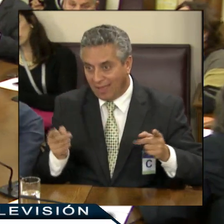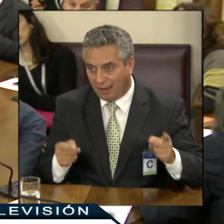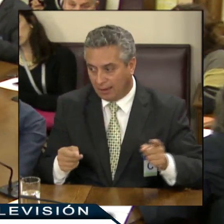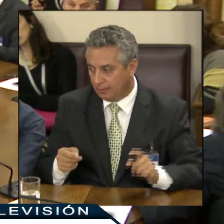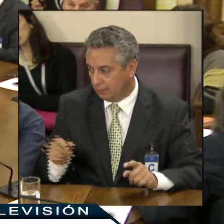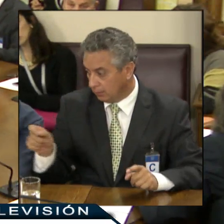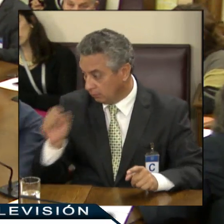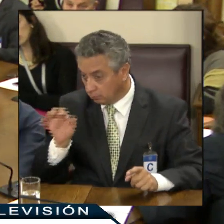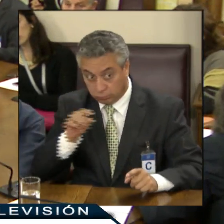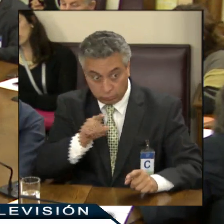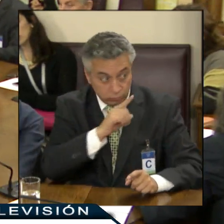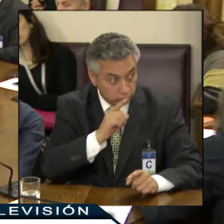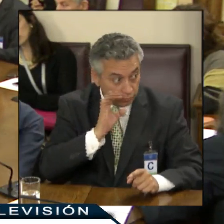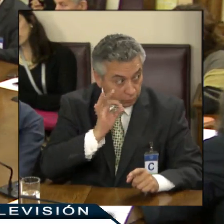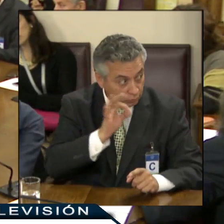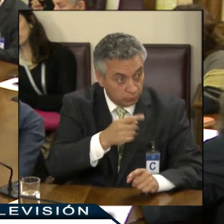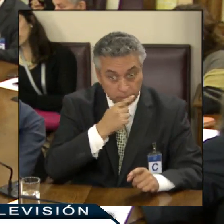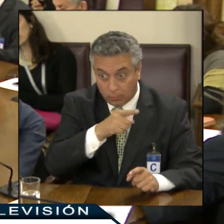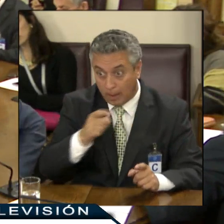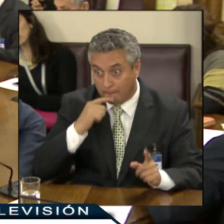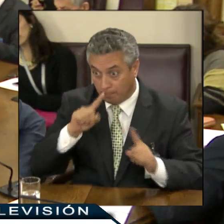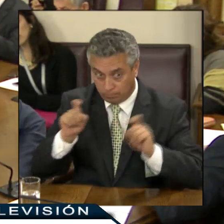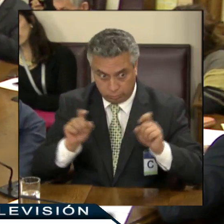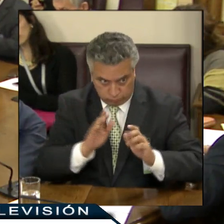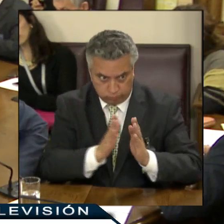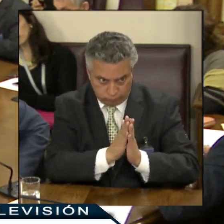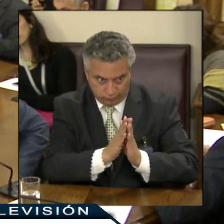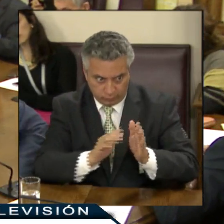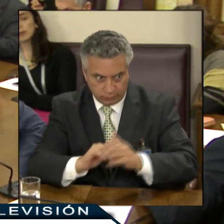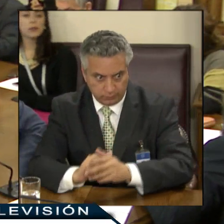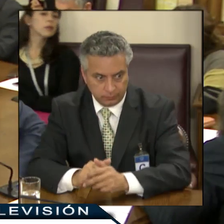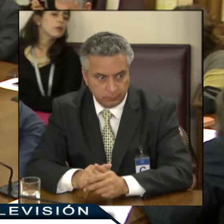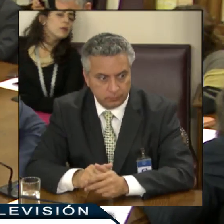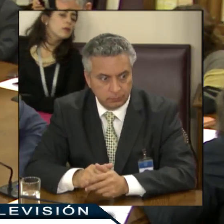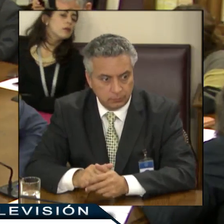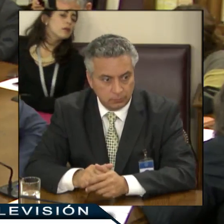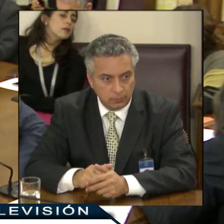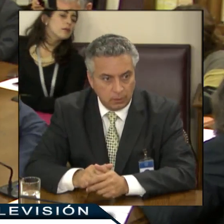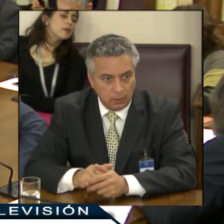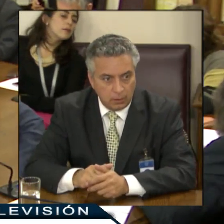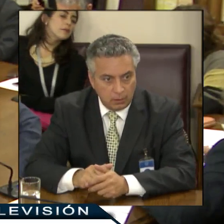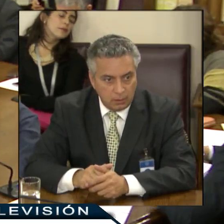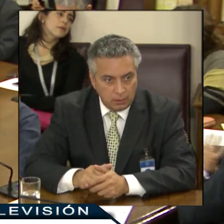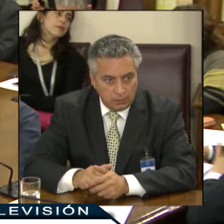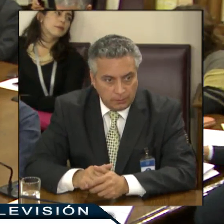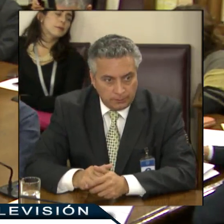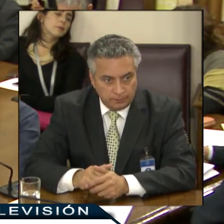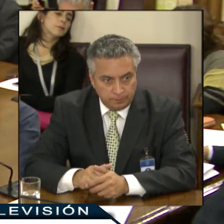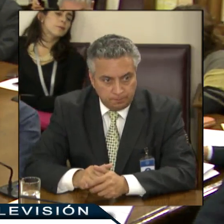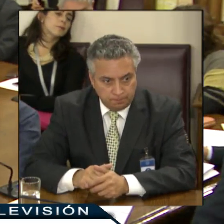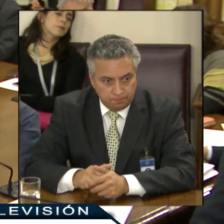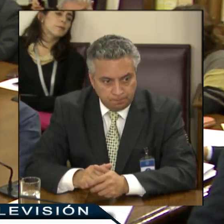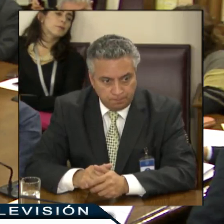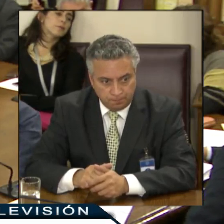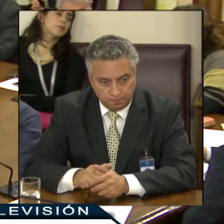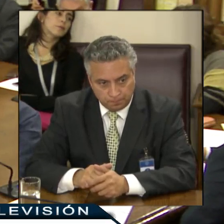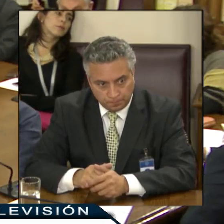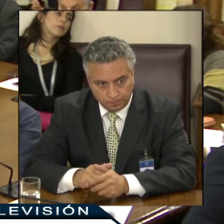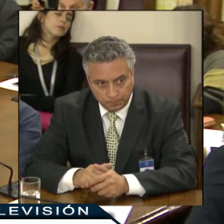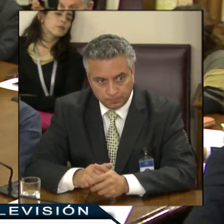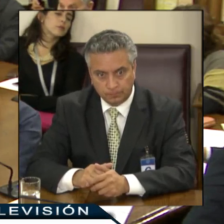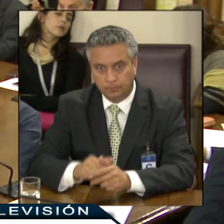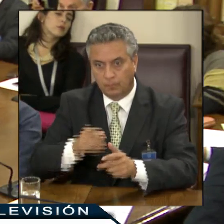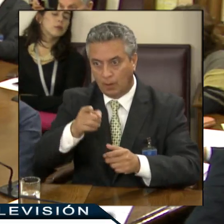pasemos a las opiniones y consultas de los parlamentarios ahí sí eh